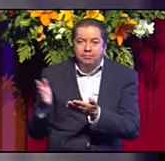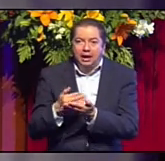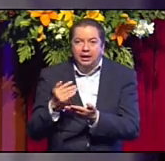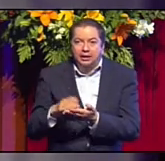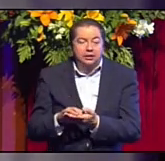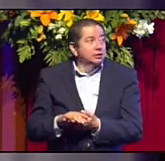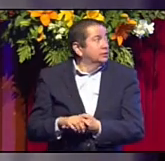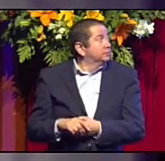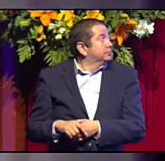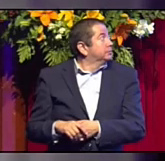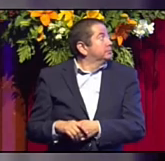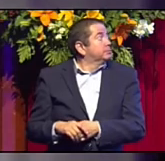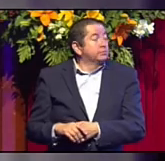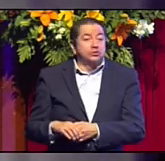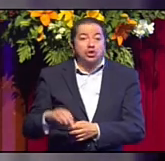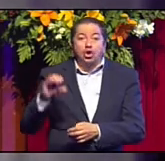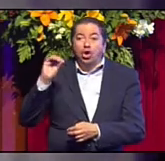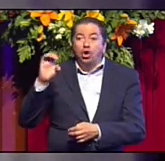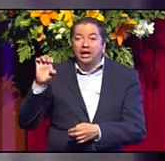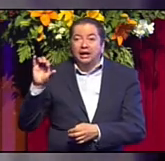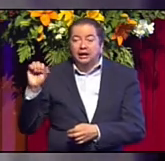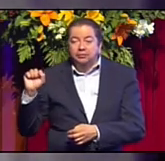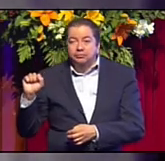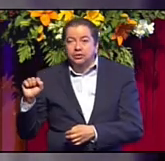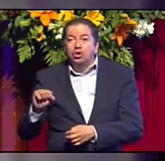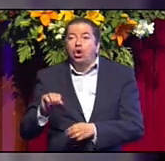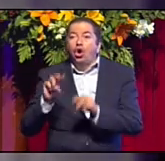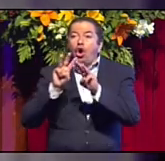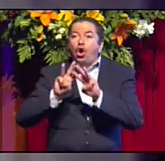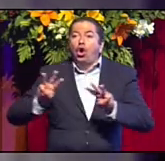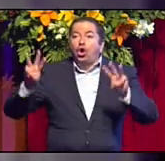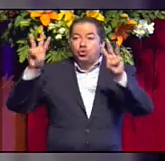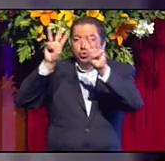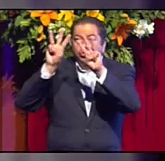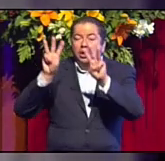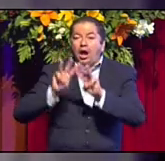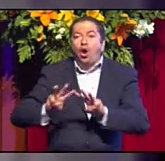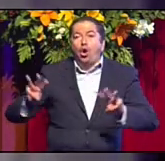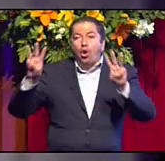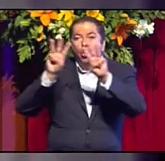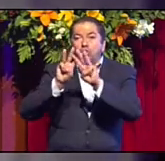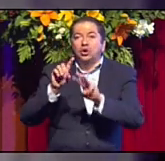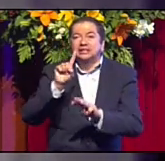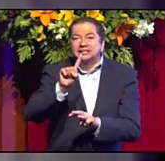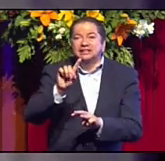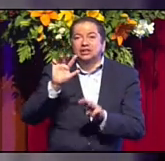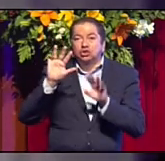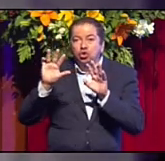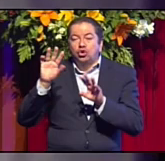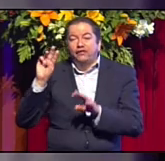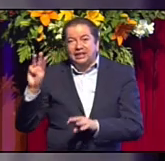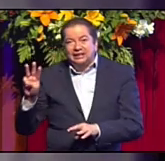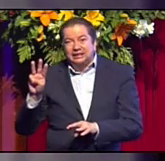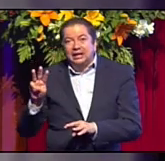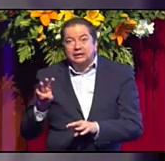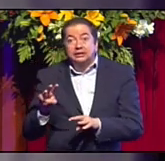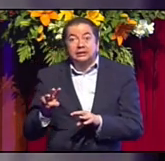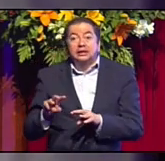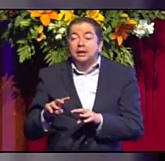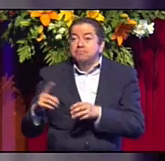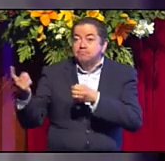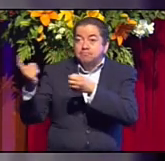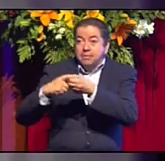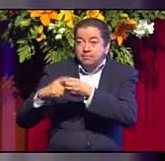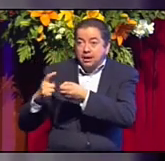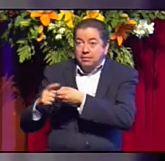de Naciones Unidas. La OEA, la ONU, Organización de Naciones Unidas. 193 naciones del mundo están